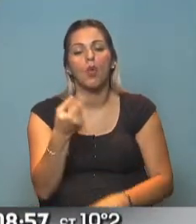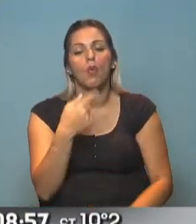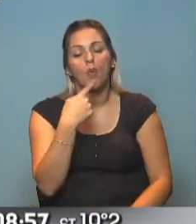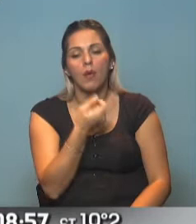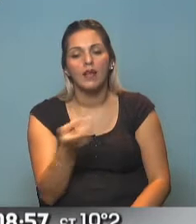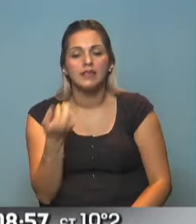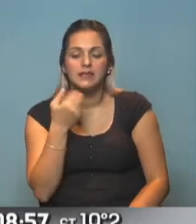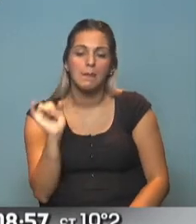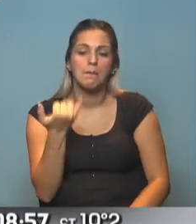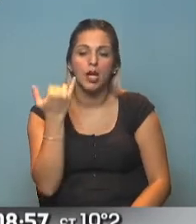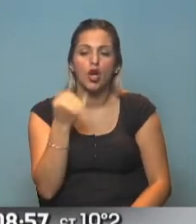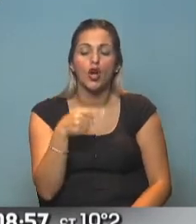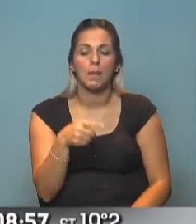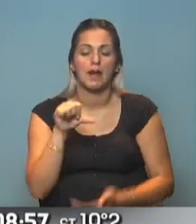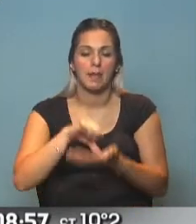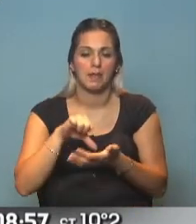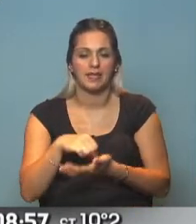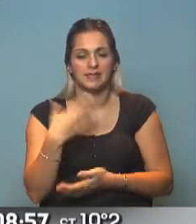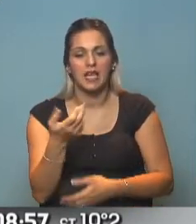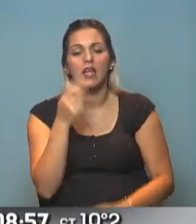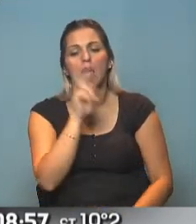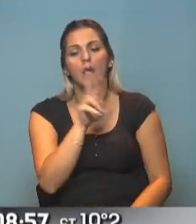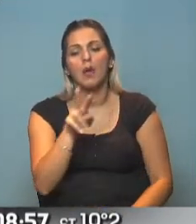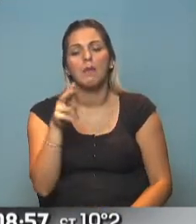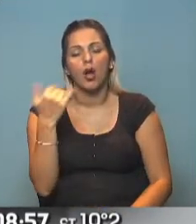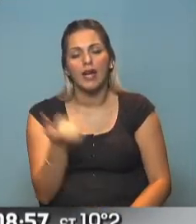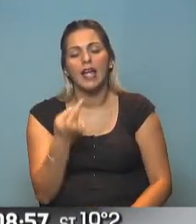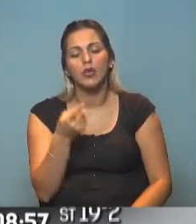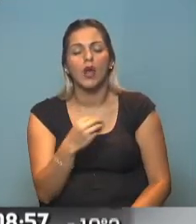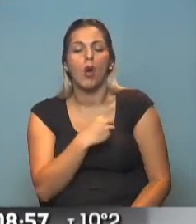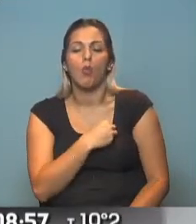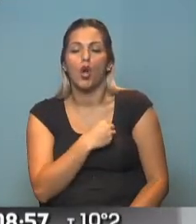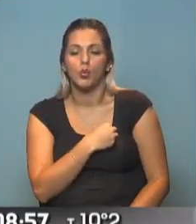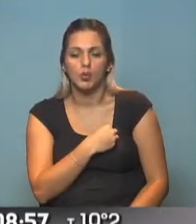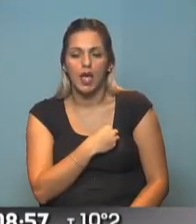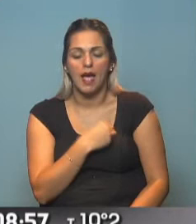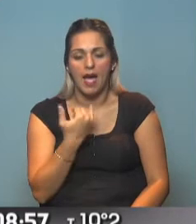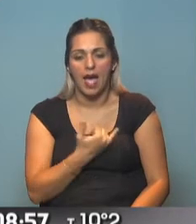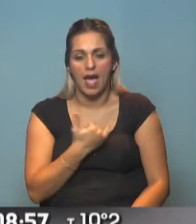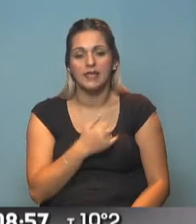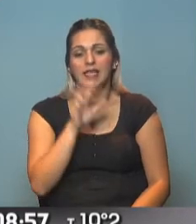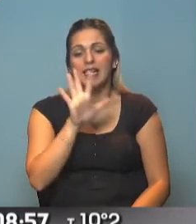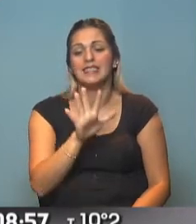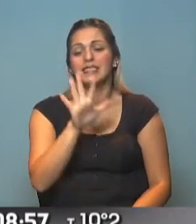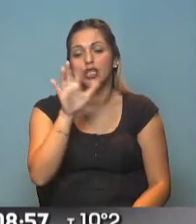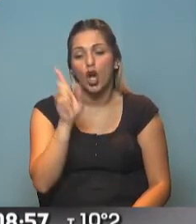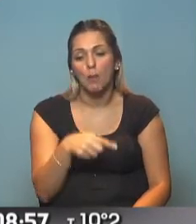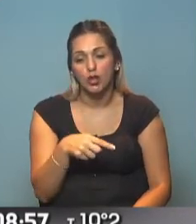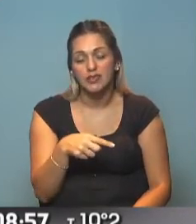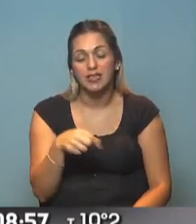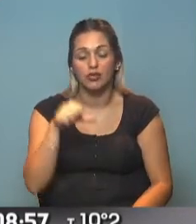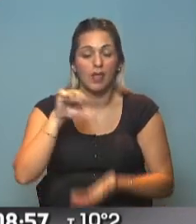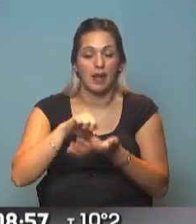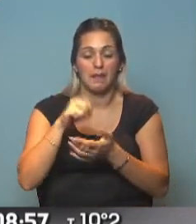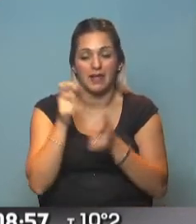que es mejor para el país acá lo que vemos es que hay una voluntad lo que es el 5% del país